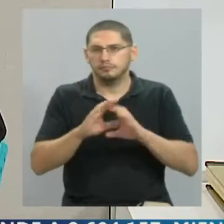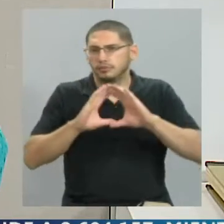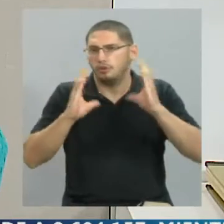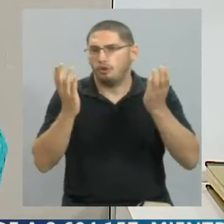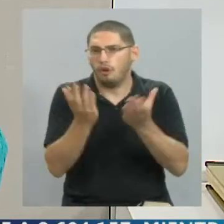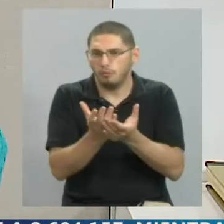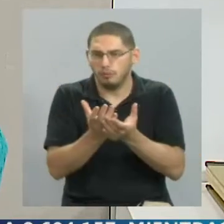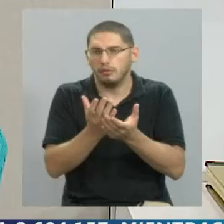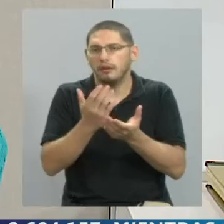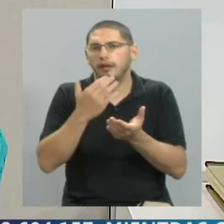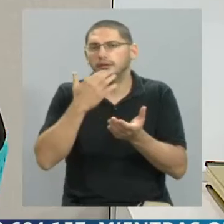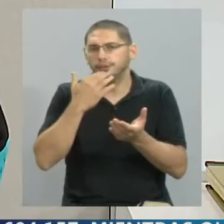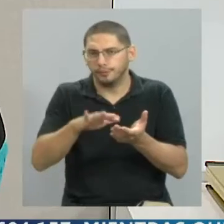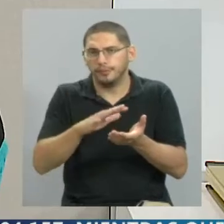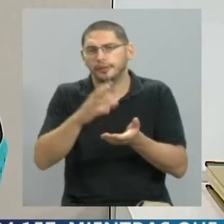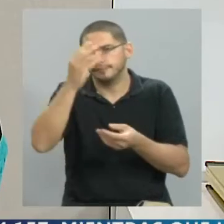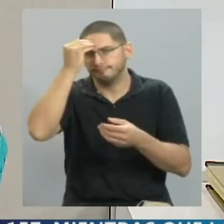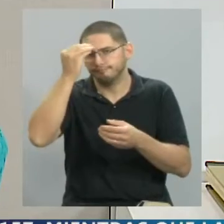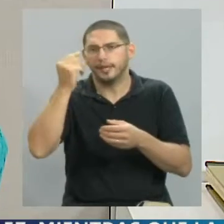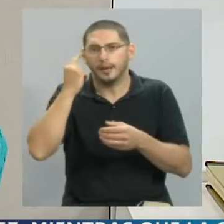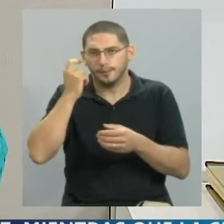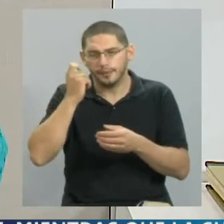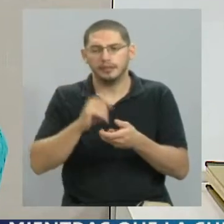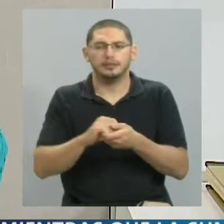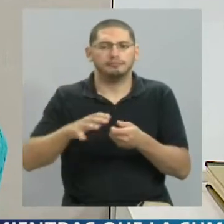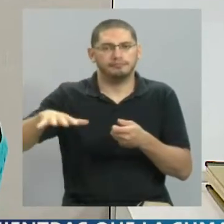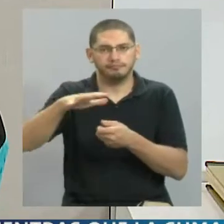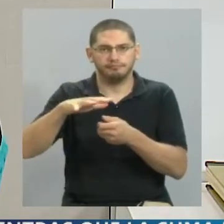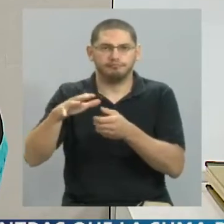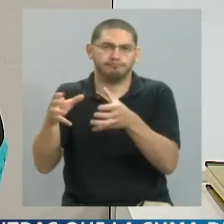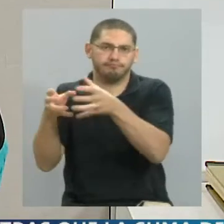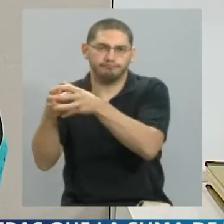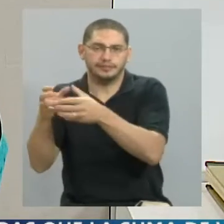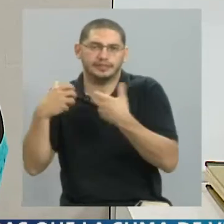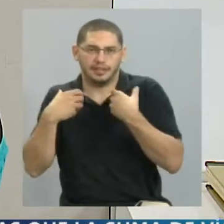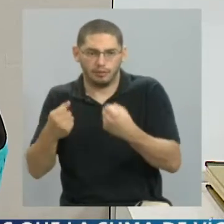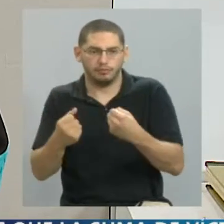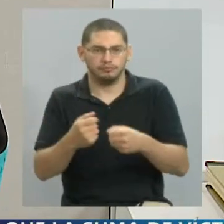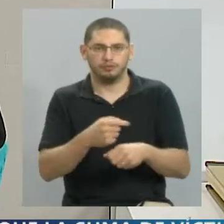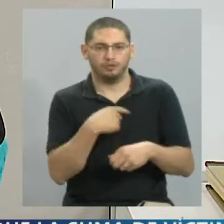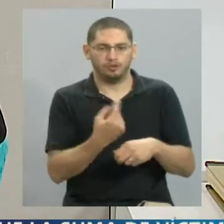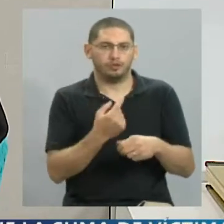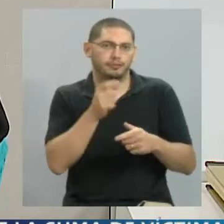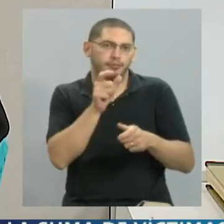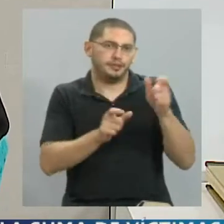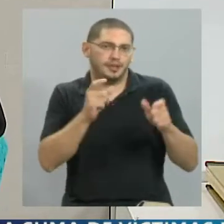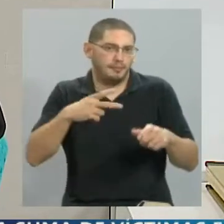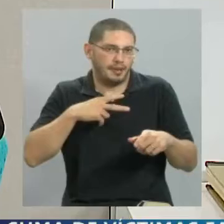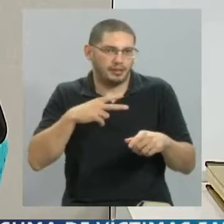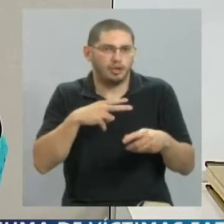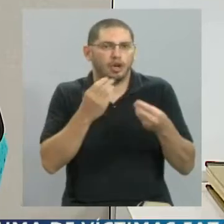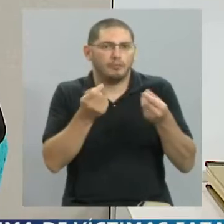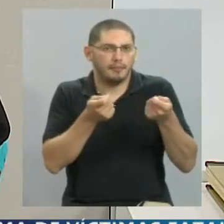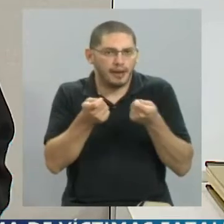aprendido, digo, ustedes desde el lado de la salud, nosotros desde el lado de cómo manejarnos como ciudadanos, ciudadanas, digo, es